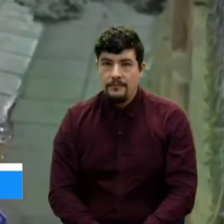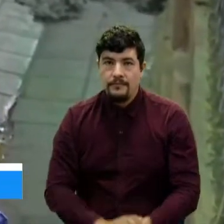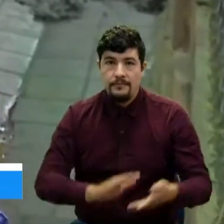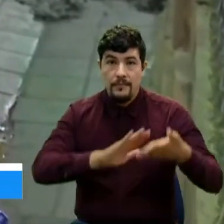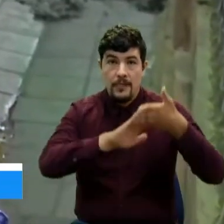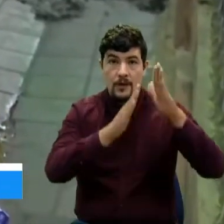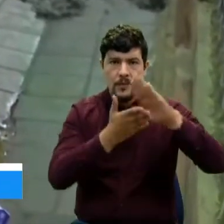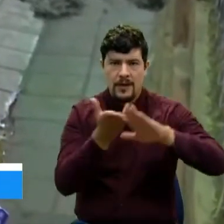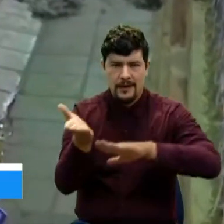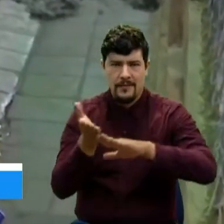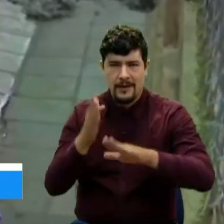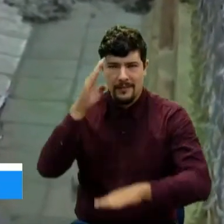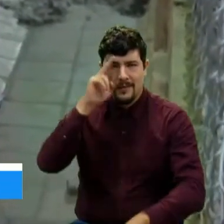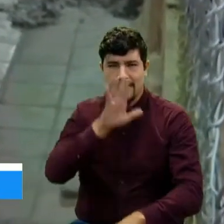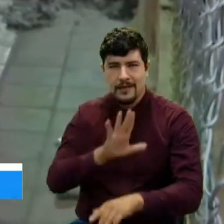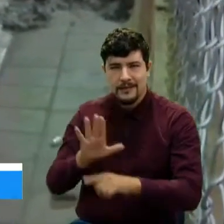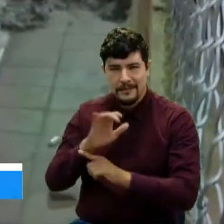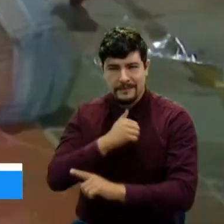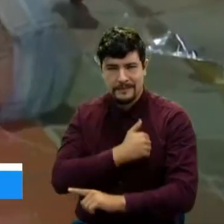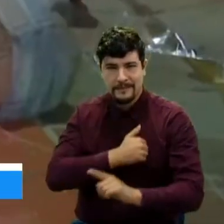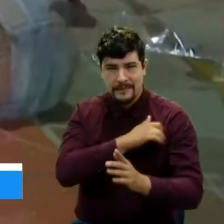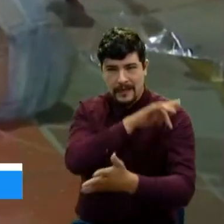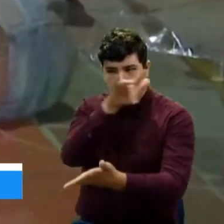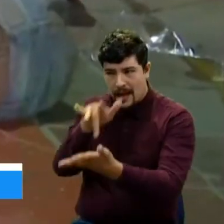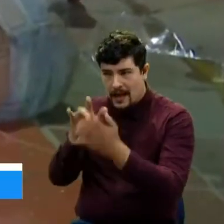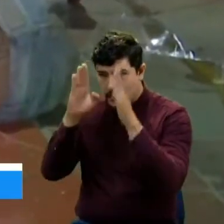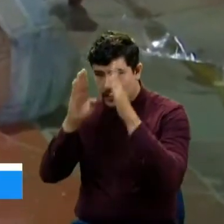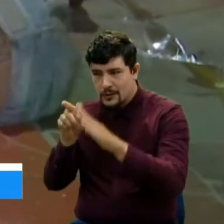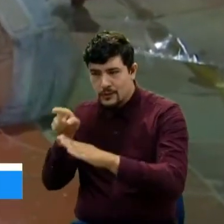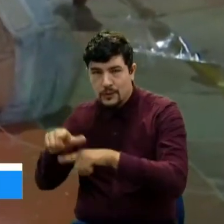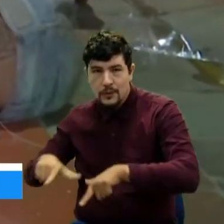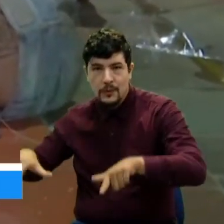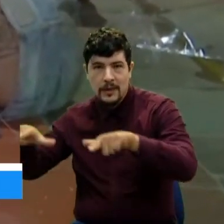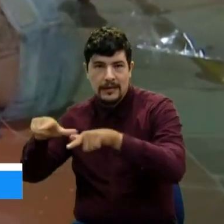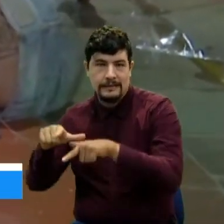migrante, la cual se ha tomado los espacios públicos de la Ciudadela para habitar.